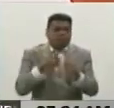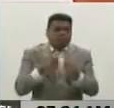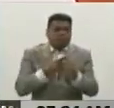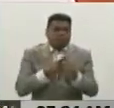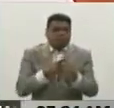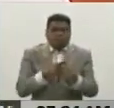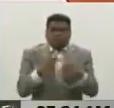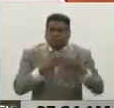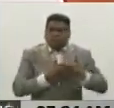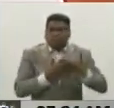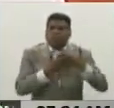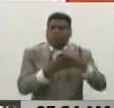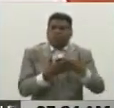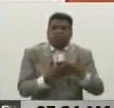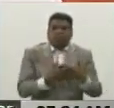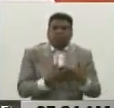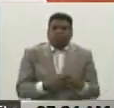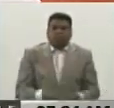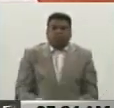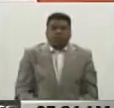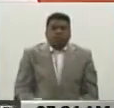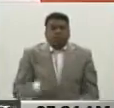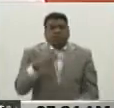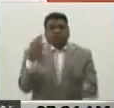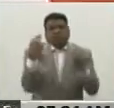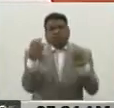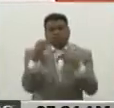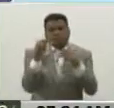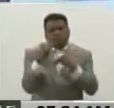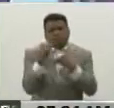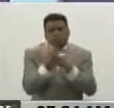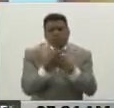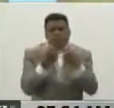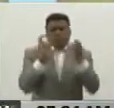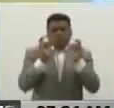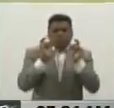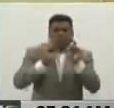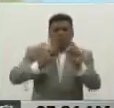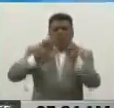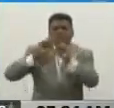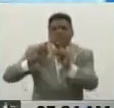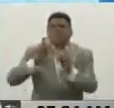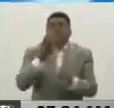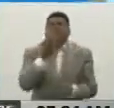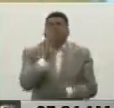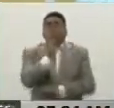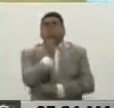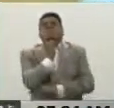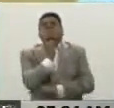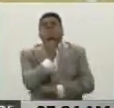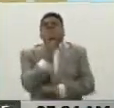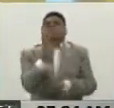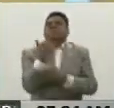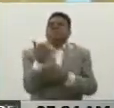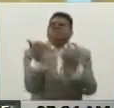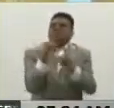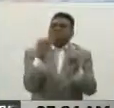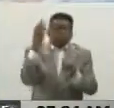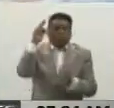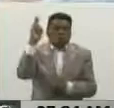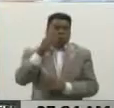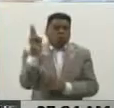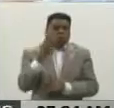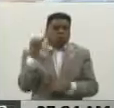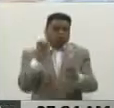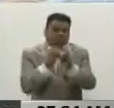compañeras y compañeros tuviesen algún nivel de formación en el área técnica de redes, sin embargo no era una limitante. Ahora sí